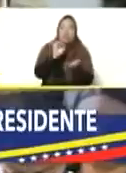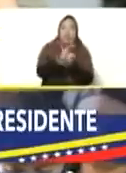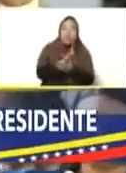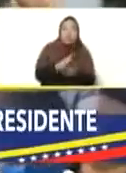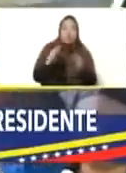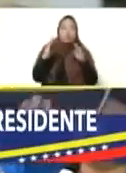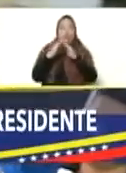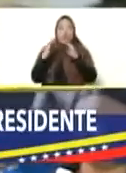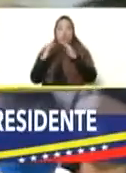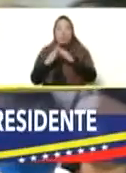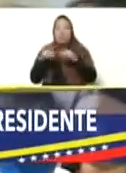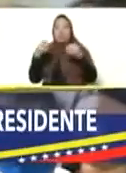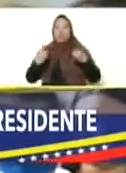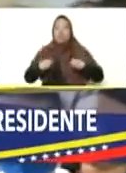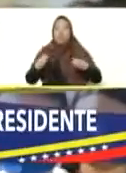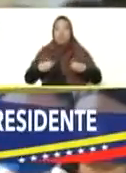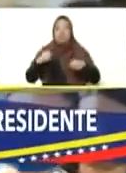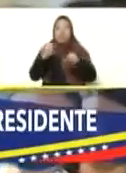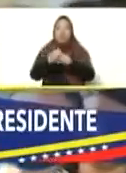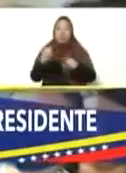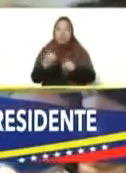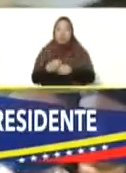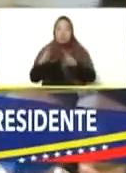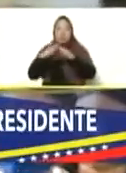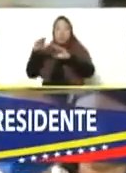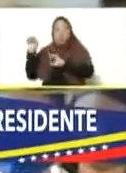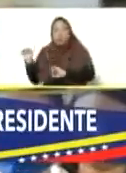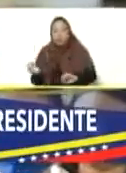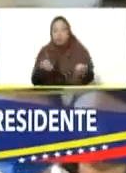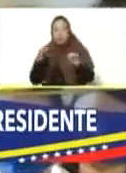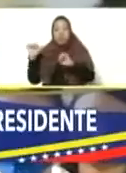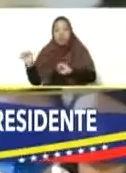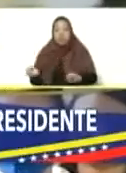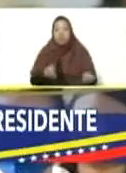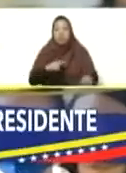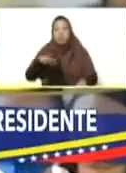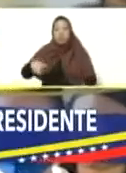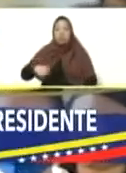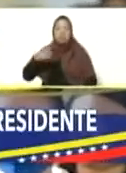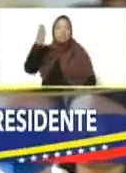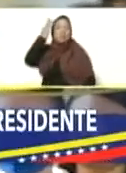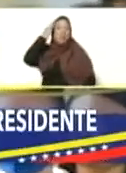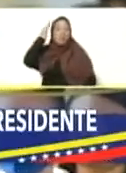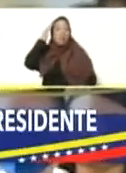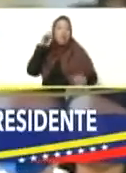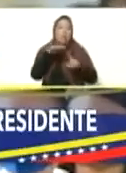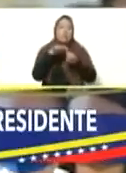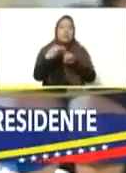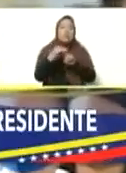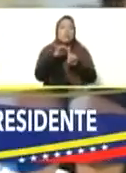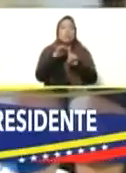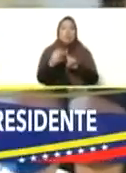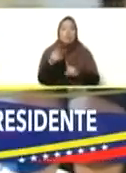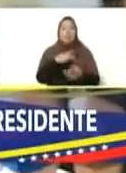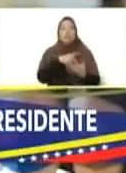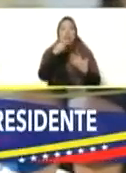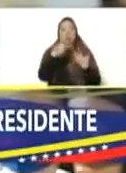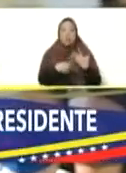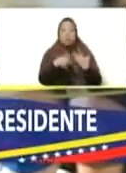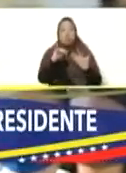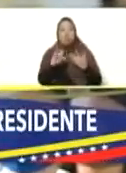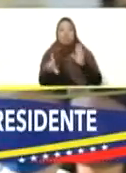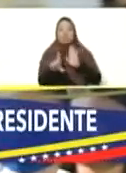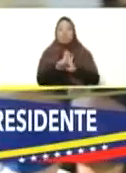las mismas trabajadoras residenciales nosotros sabemos la situación actual cuál es la propuesta que estamos